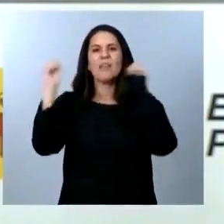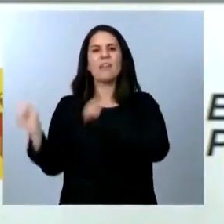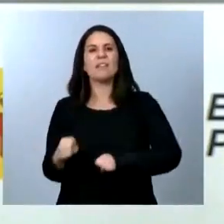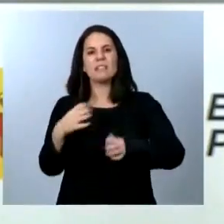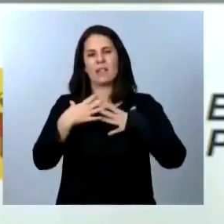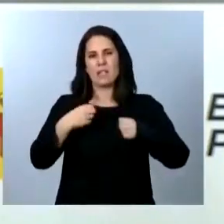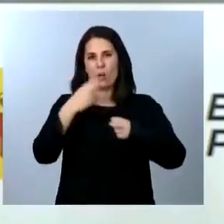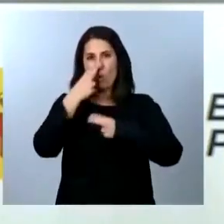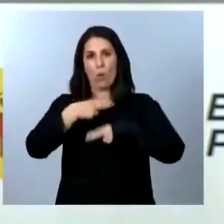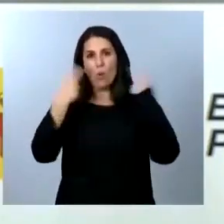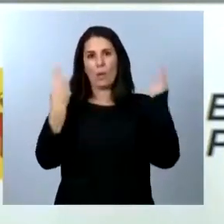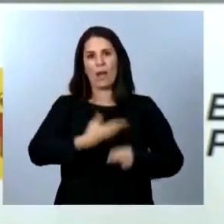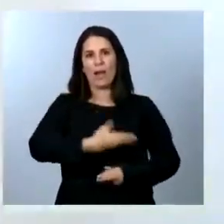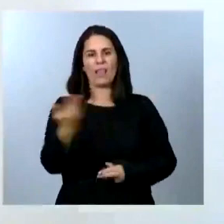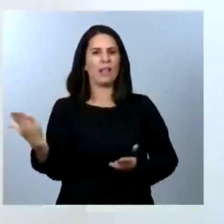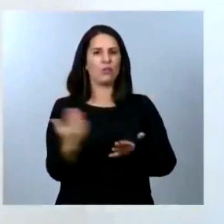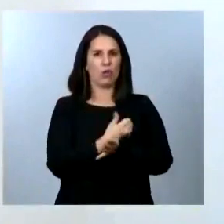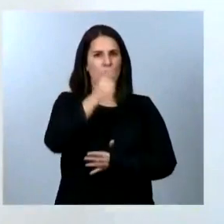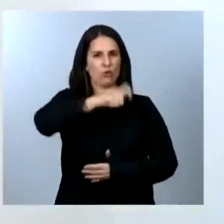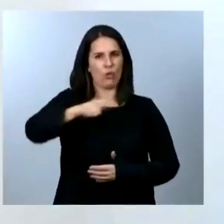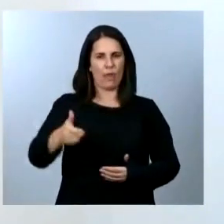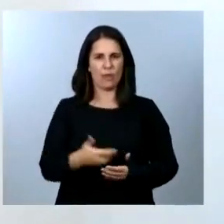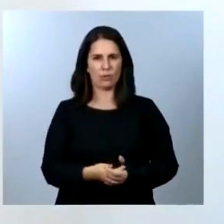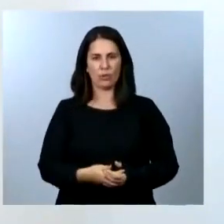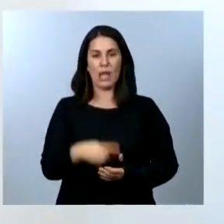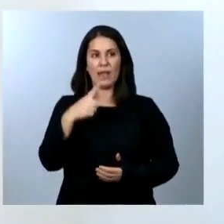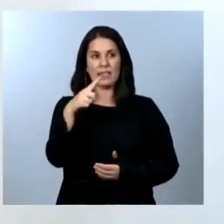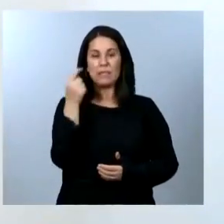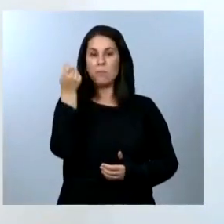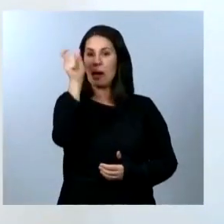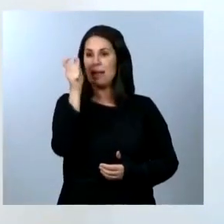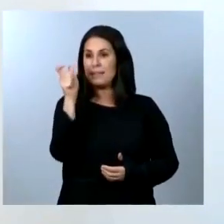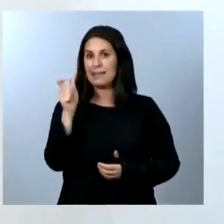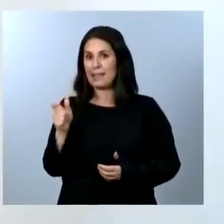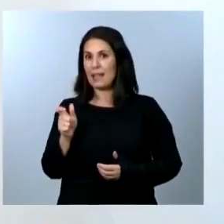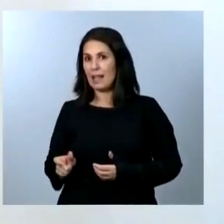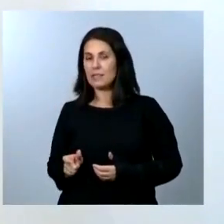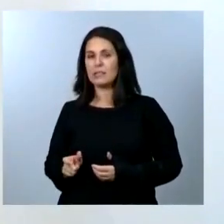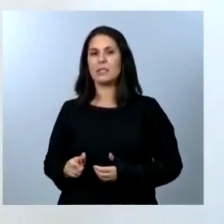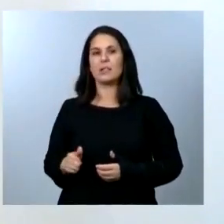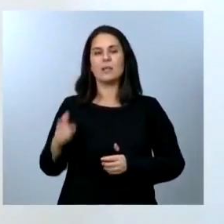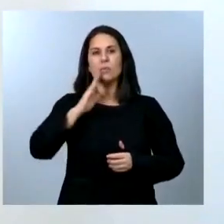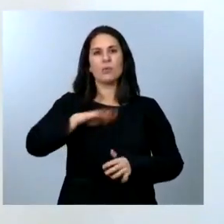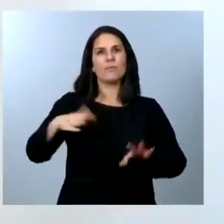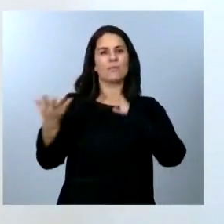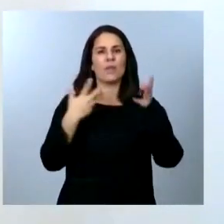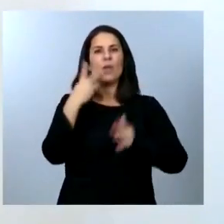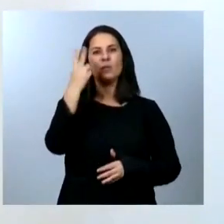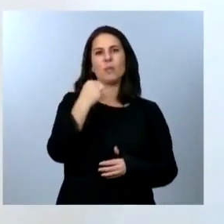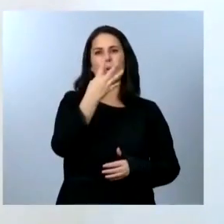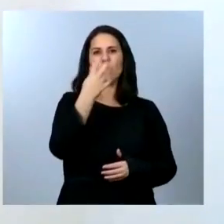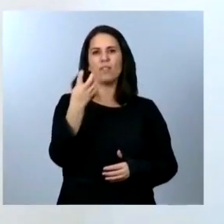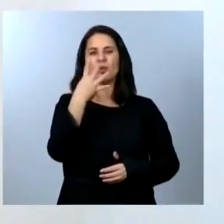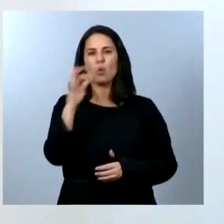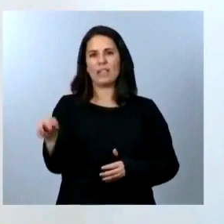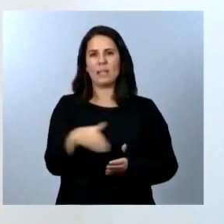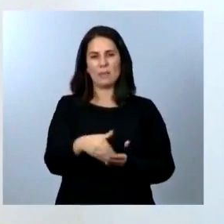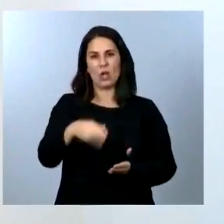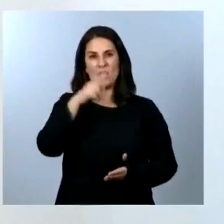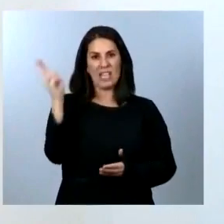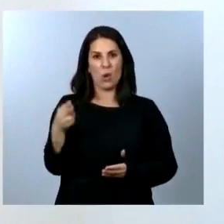conjunto de los ciudadanos. De esas partidas se van a destinar en torno a 2.440 millones de euros del fondo